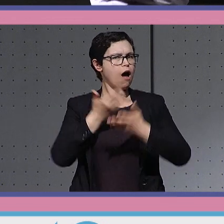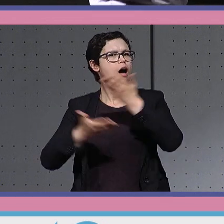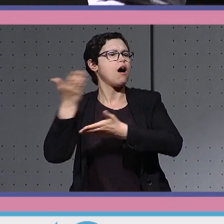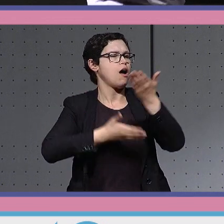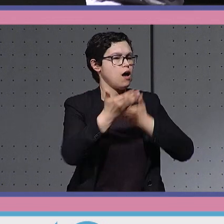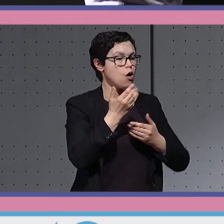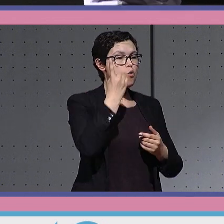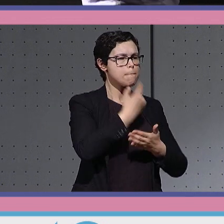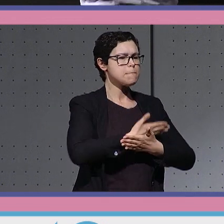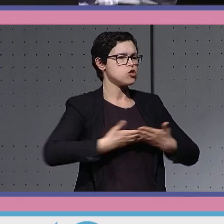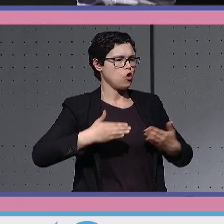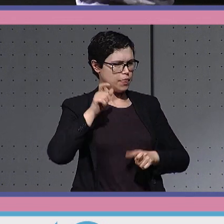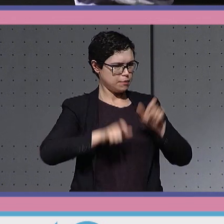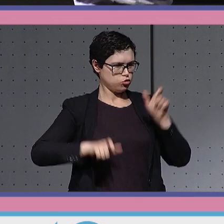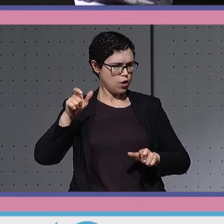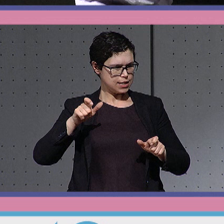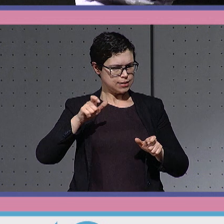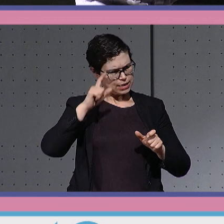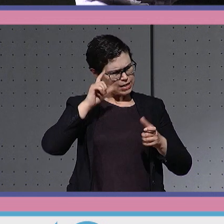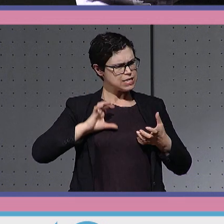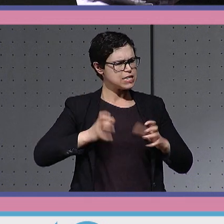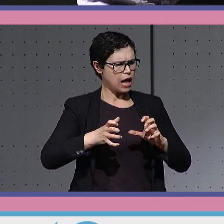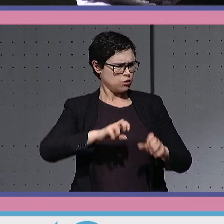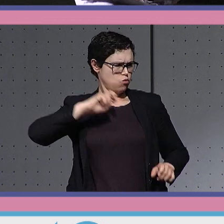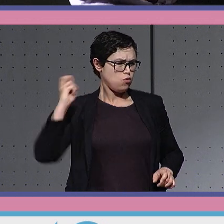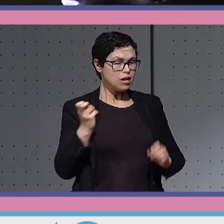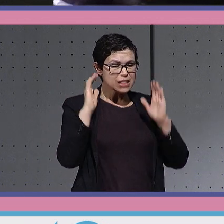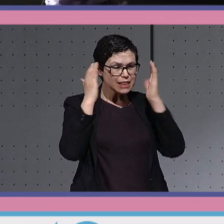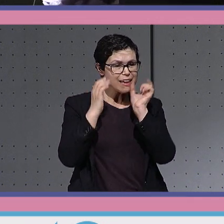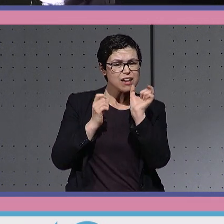1 millón de personas, pero de todos los trastornos psiquiátricos y muy poquito TEA.